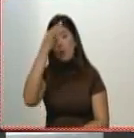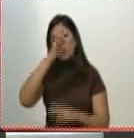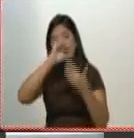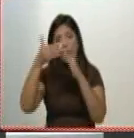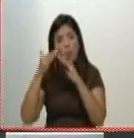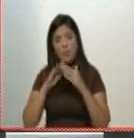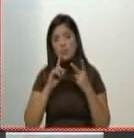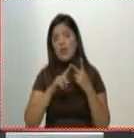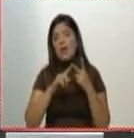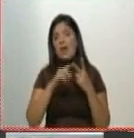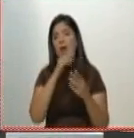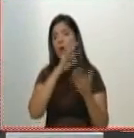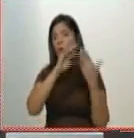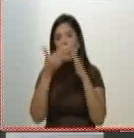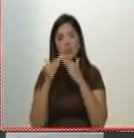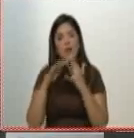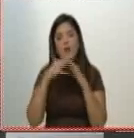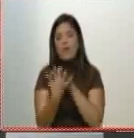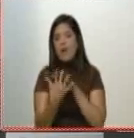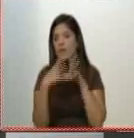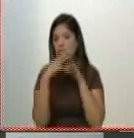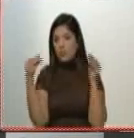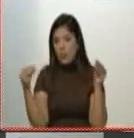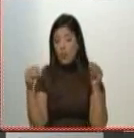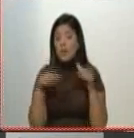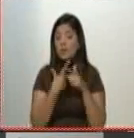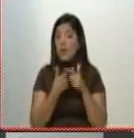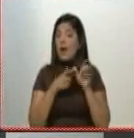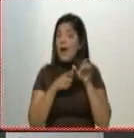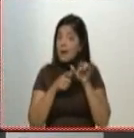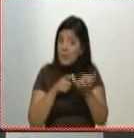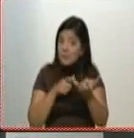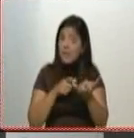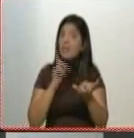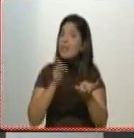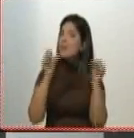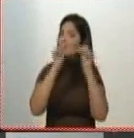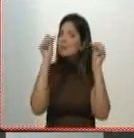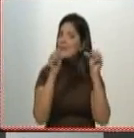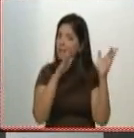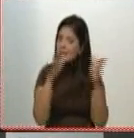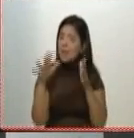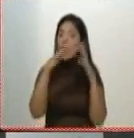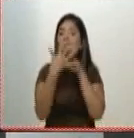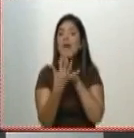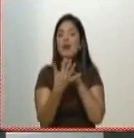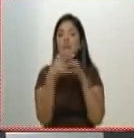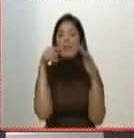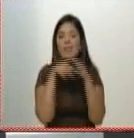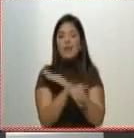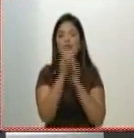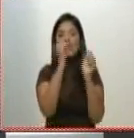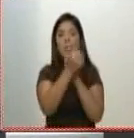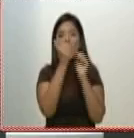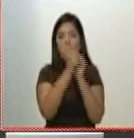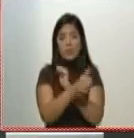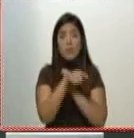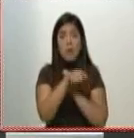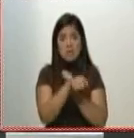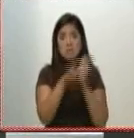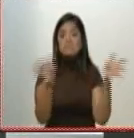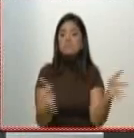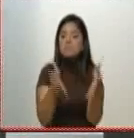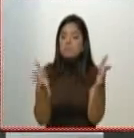las comunidades, los barrios, ¿verdad? Y entonces allí debe haber todo un sistema a través de barrio adentro deportivo para estimular